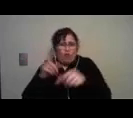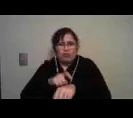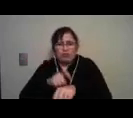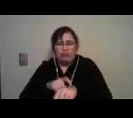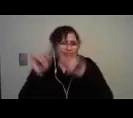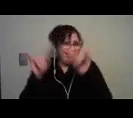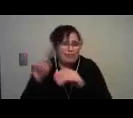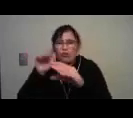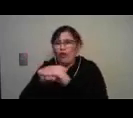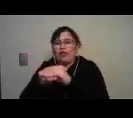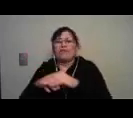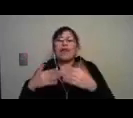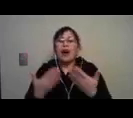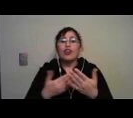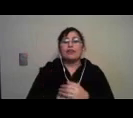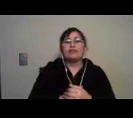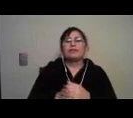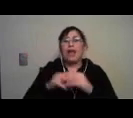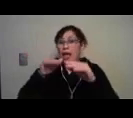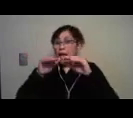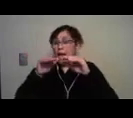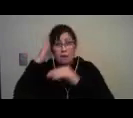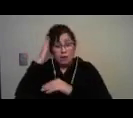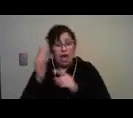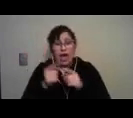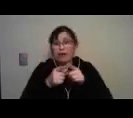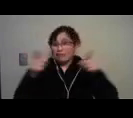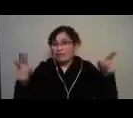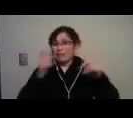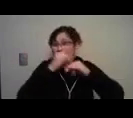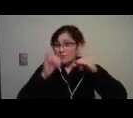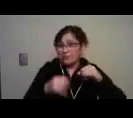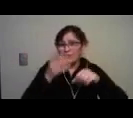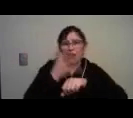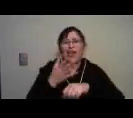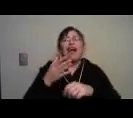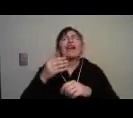tenemos dos grandes categorías. Una tiene que ver con la memoria declarativa o explícita, ¿ya?